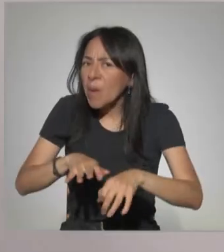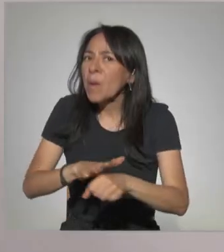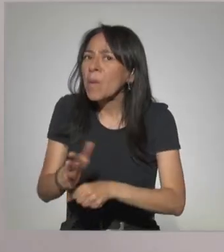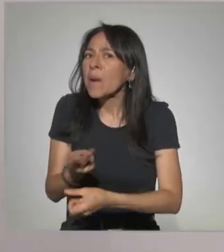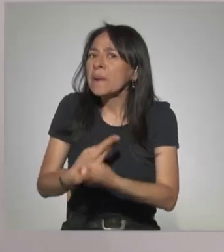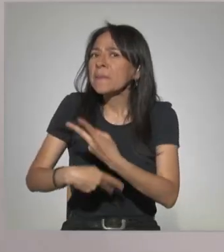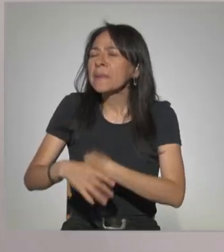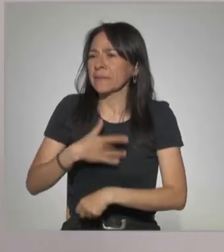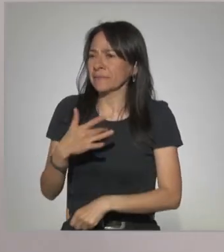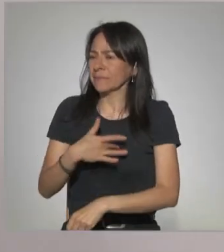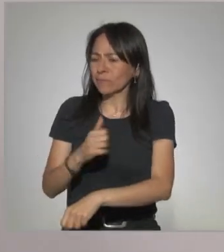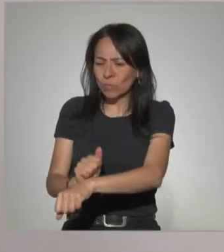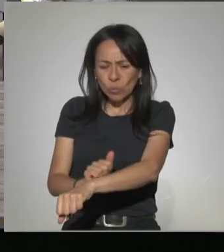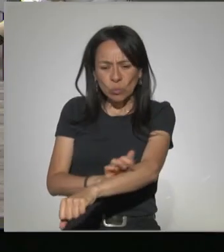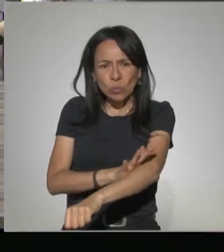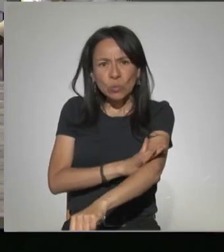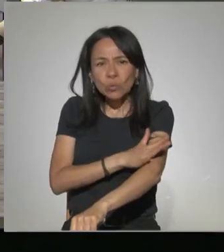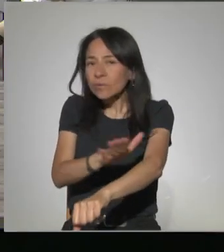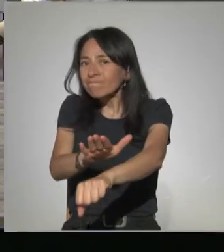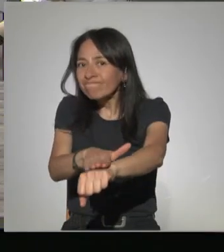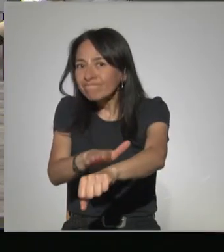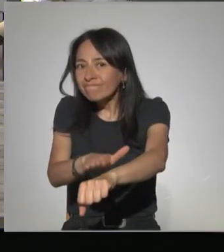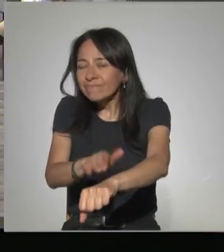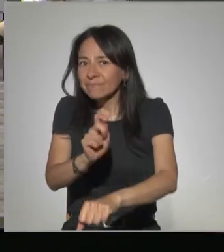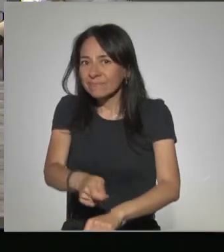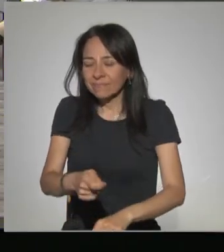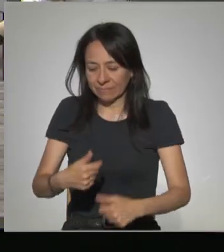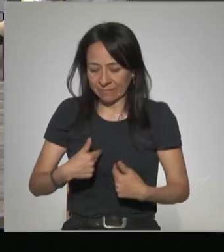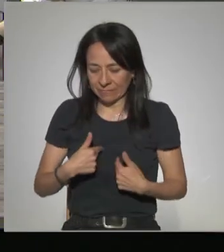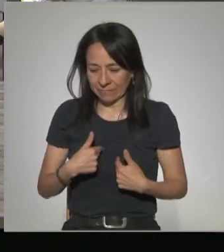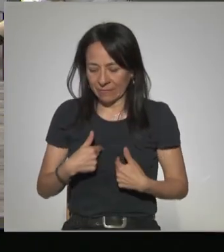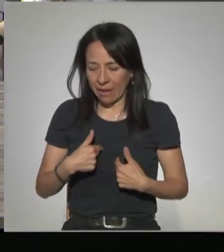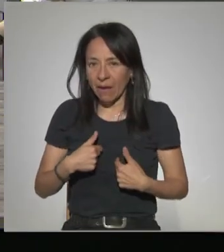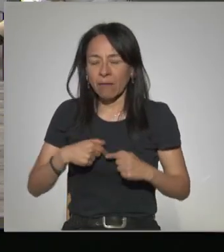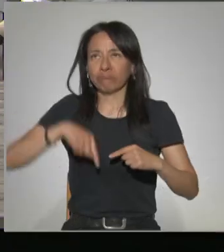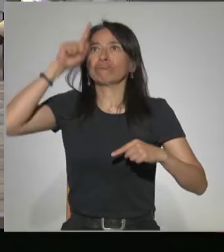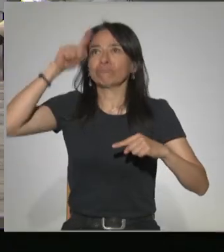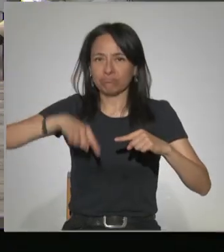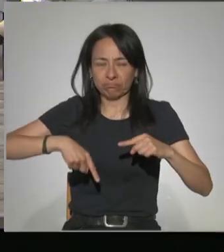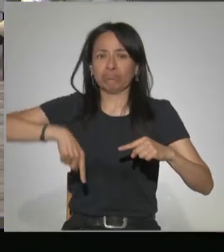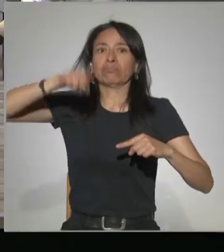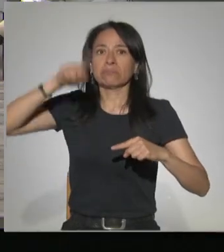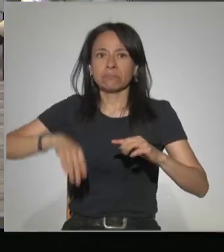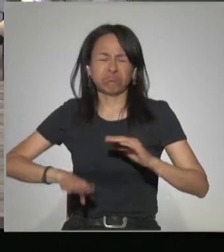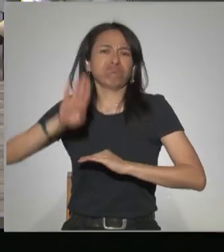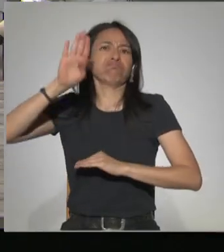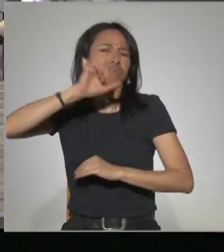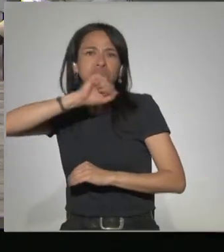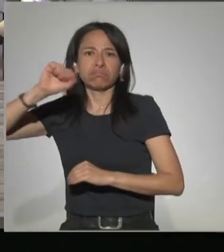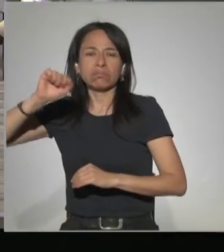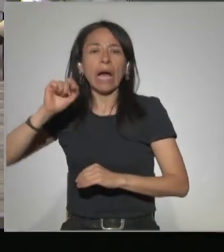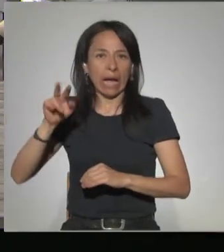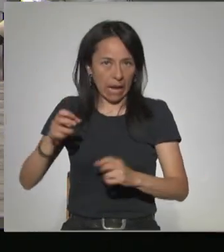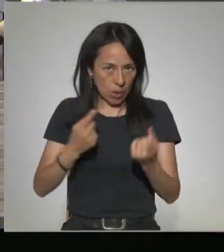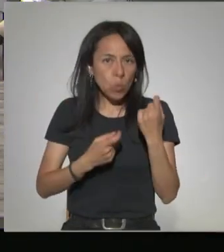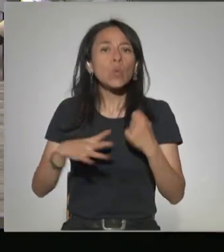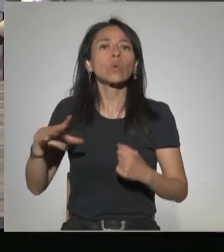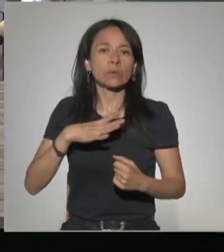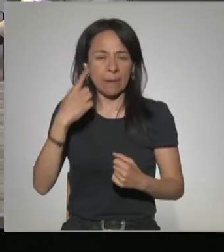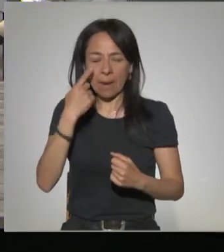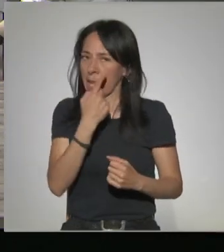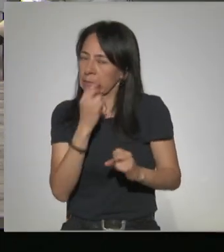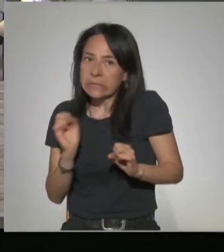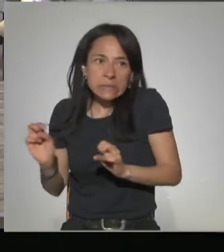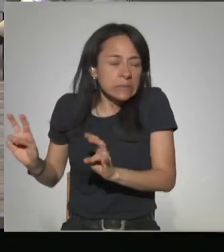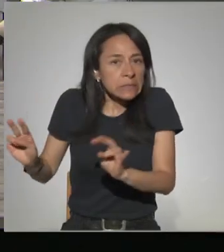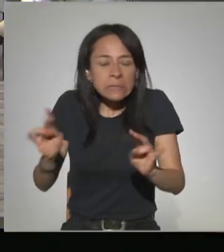¿no? Entonces recordemos, hay una activación, hay picos, hay mantener el estado de hiperalerta, pero una cosa